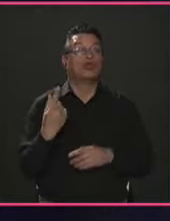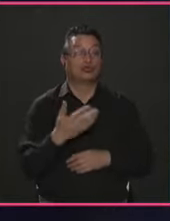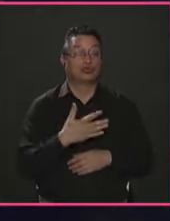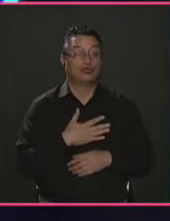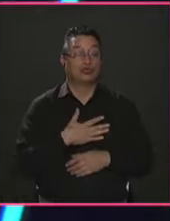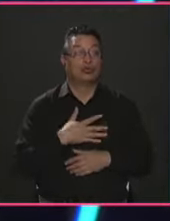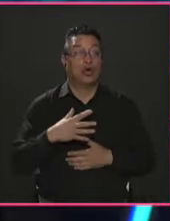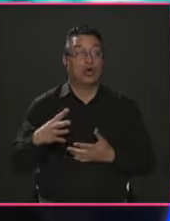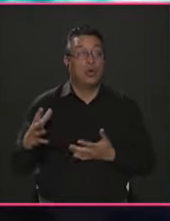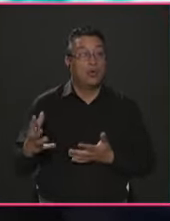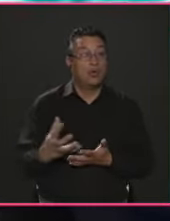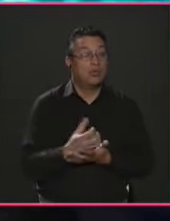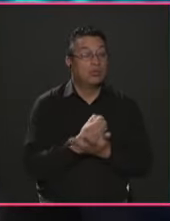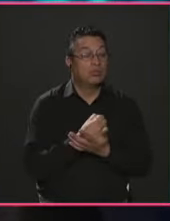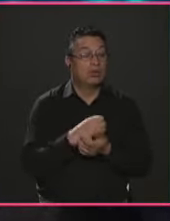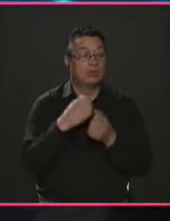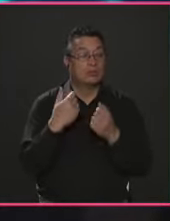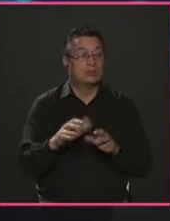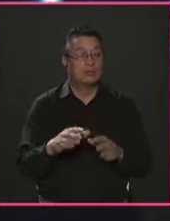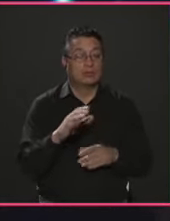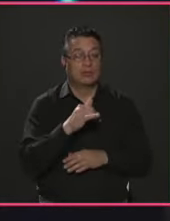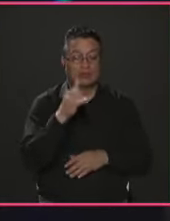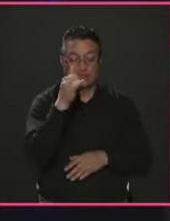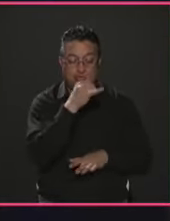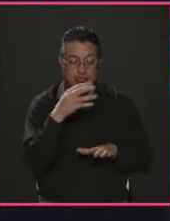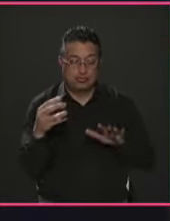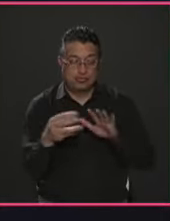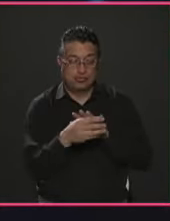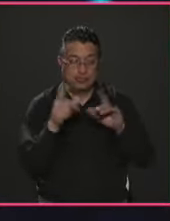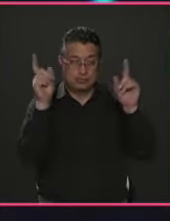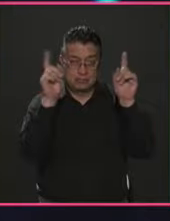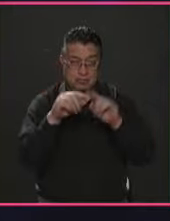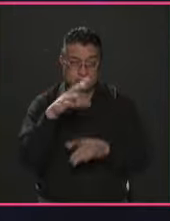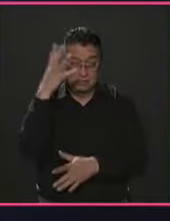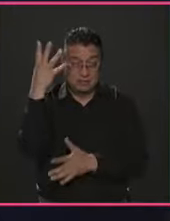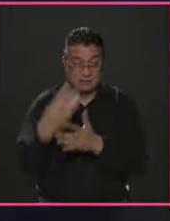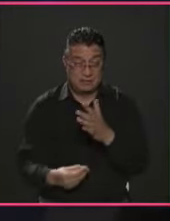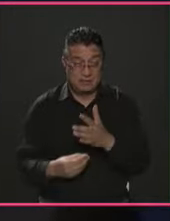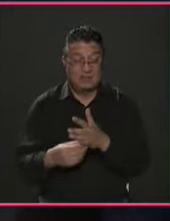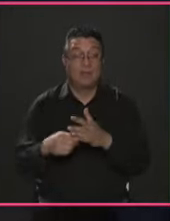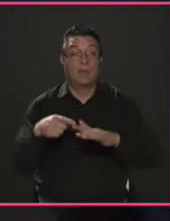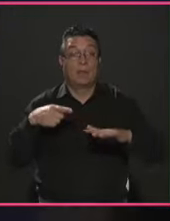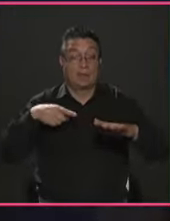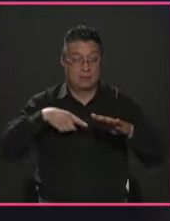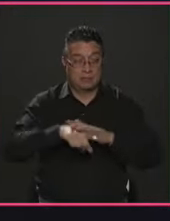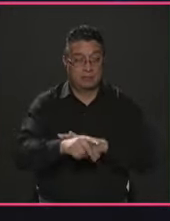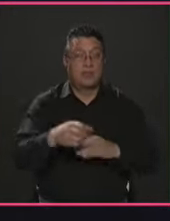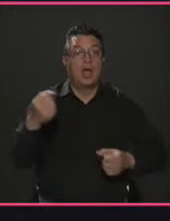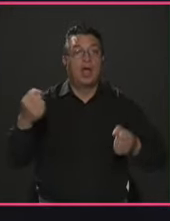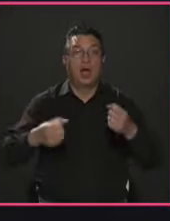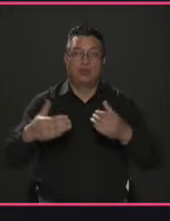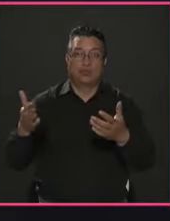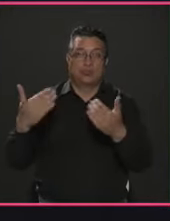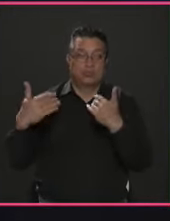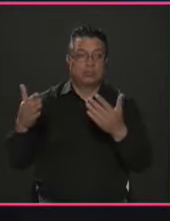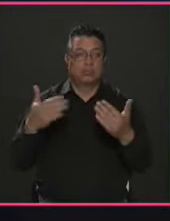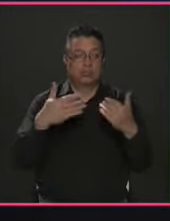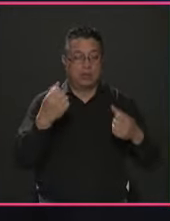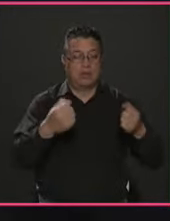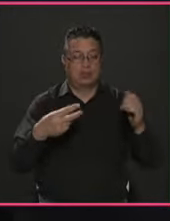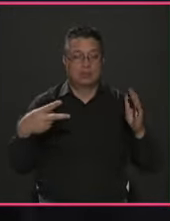para arriba descarbonizar la matriz eléctrica e introducimos vehículos